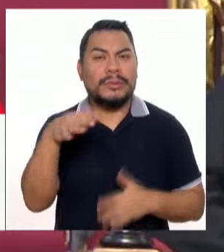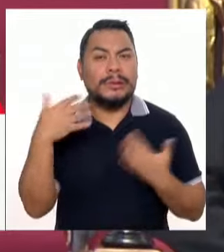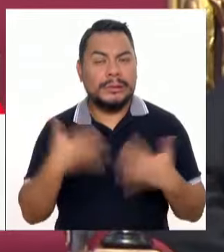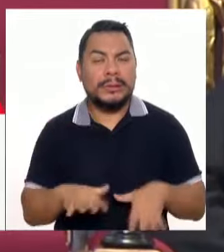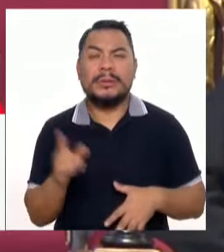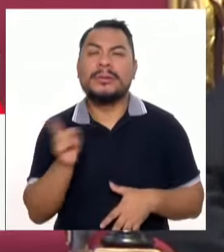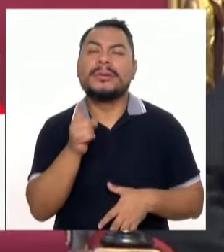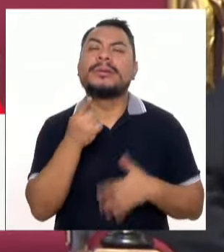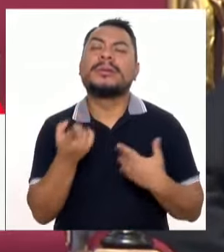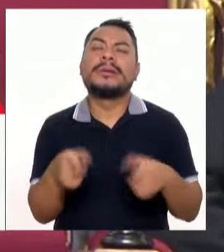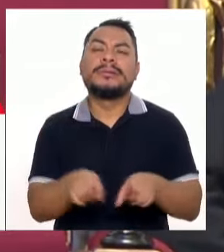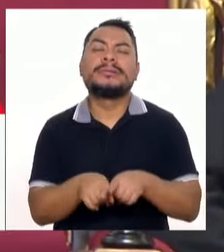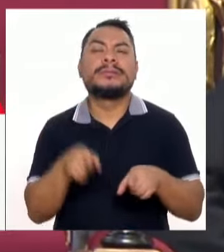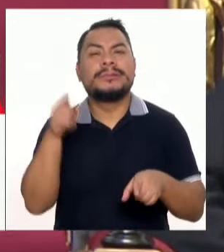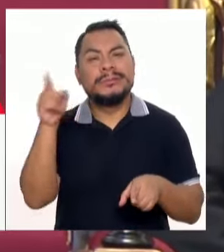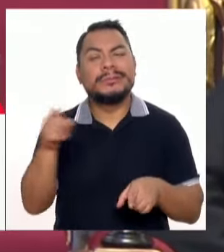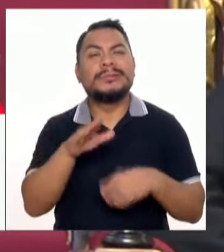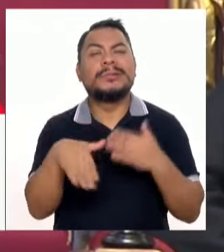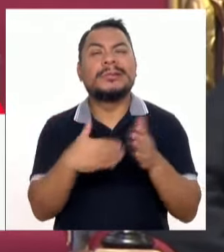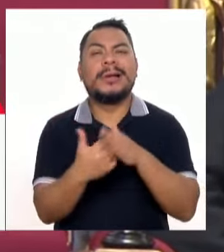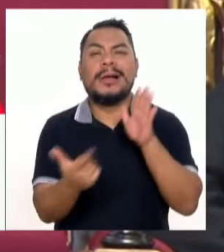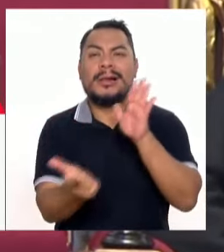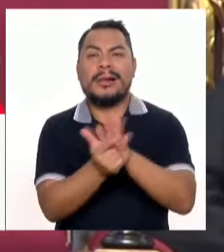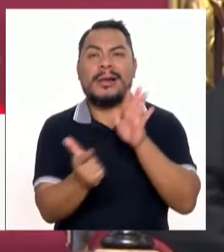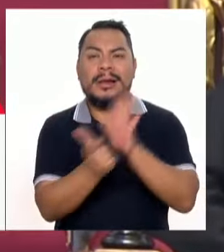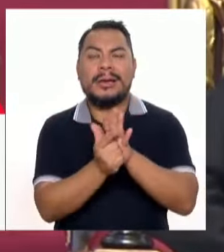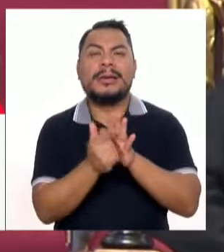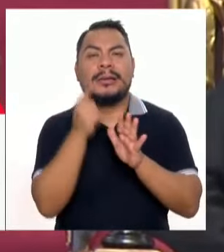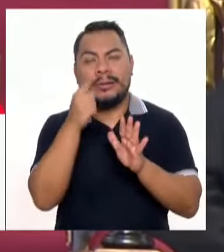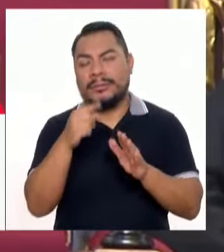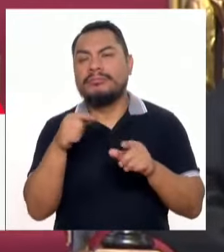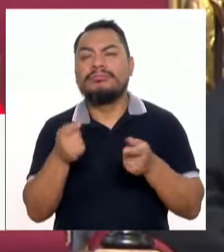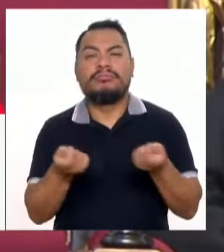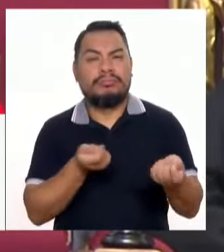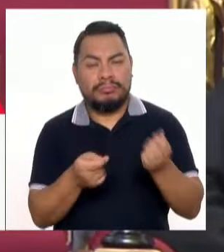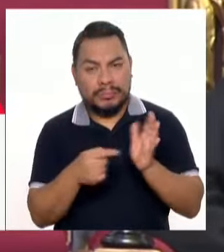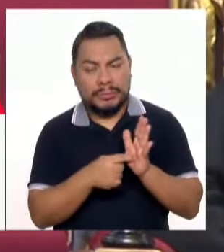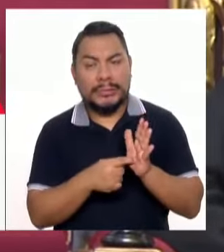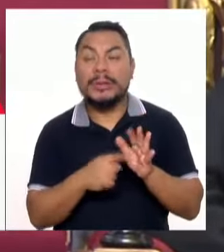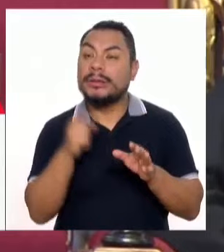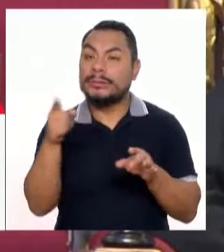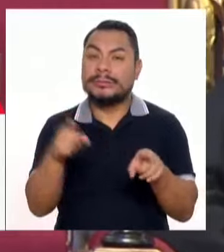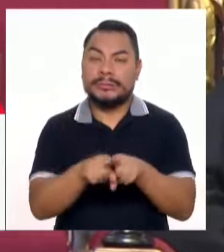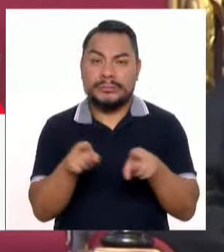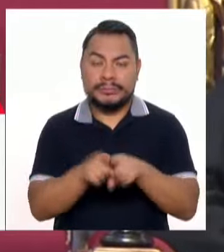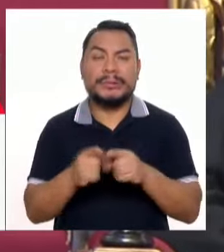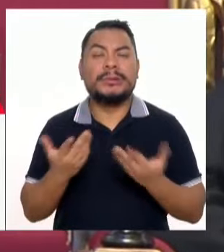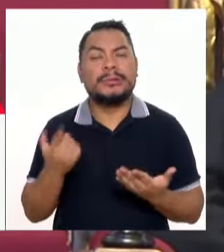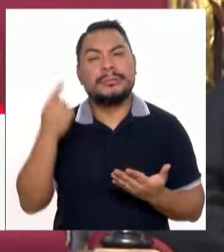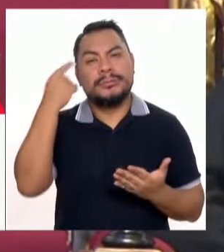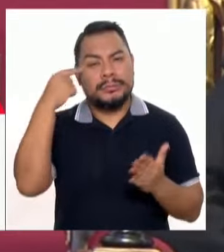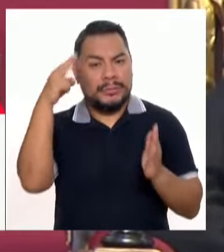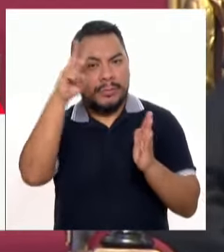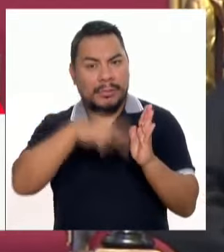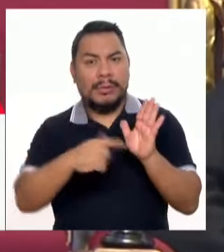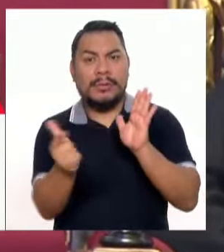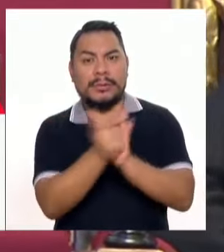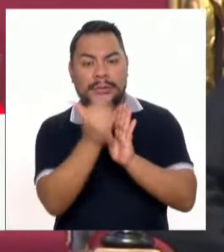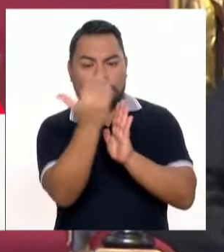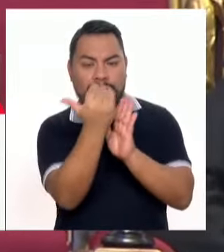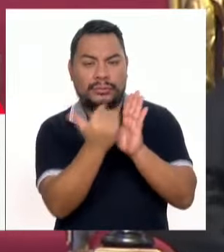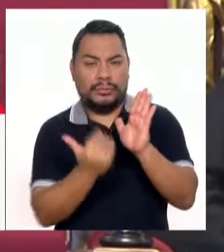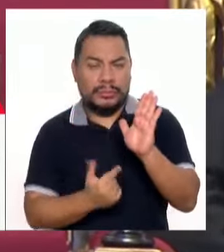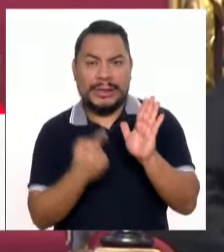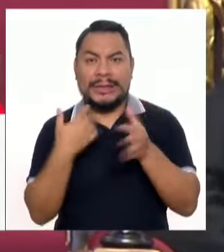son operadores mecánicos de las leyes, sino que a través de la interpretación como está